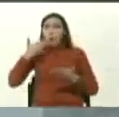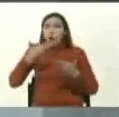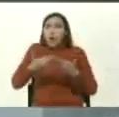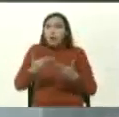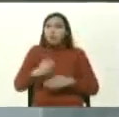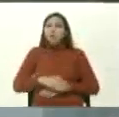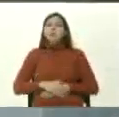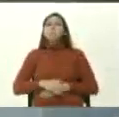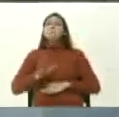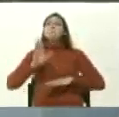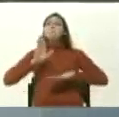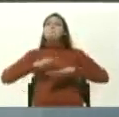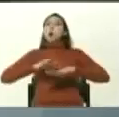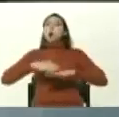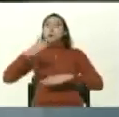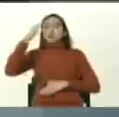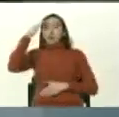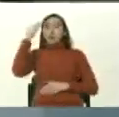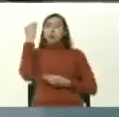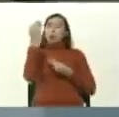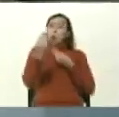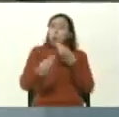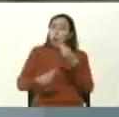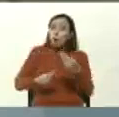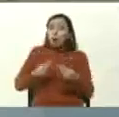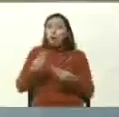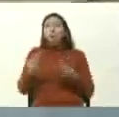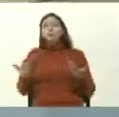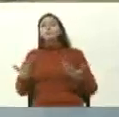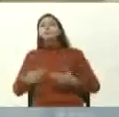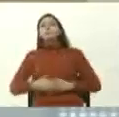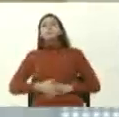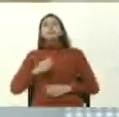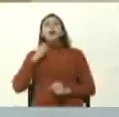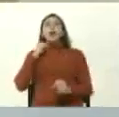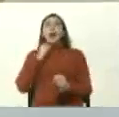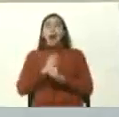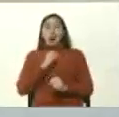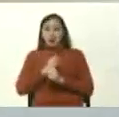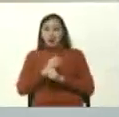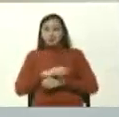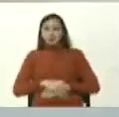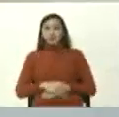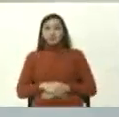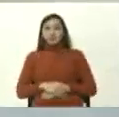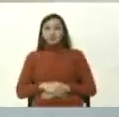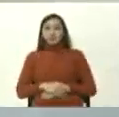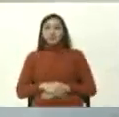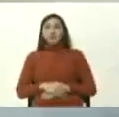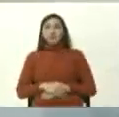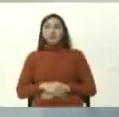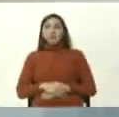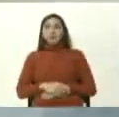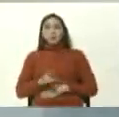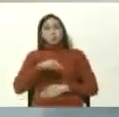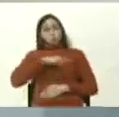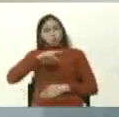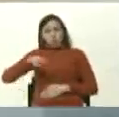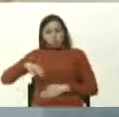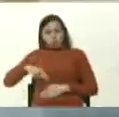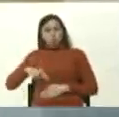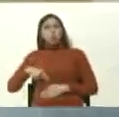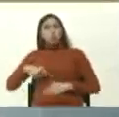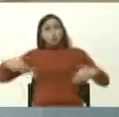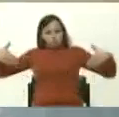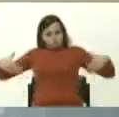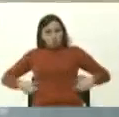sabemos cómo hacer para trabajar, señor gobernador. Si tenemos que hacerlo con las uñas, no